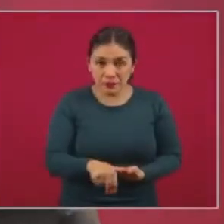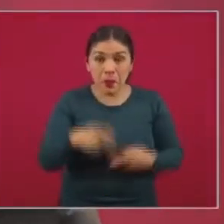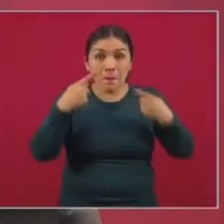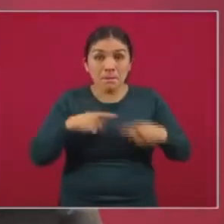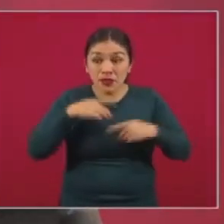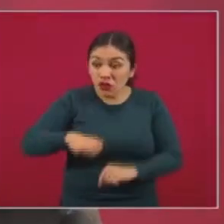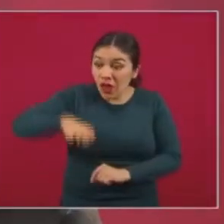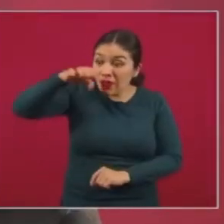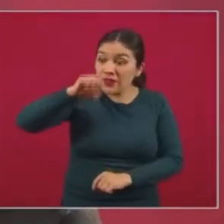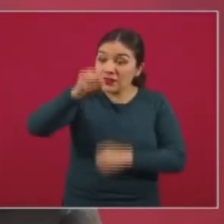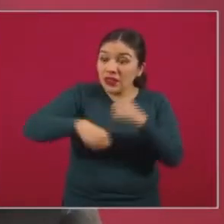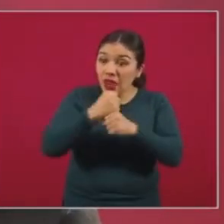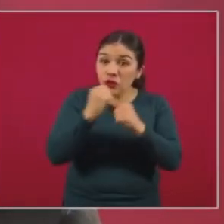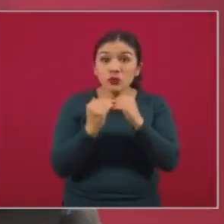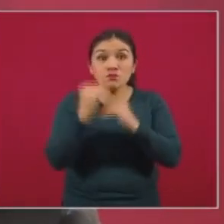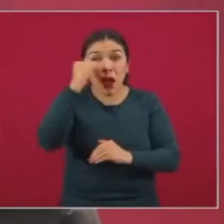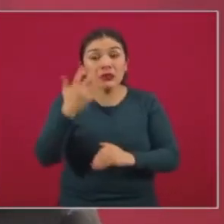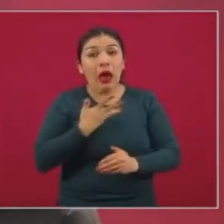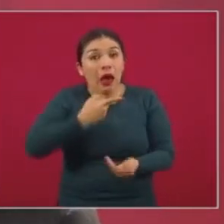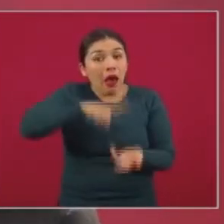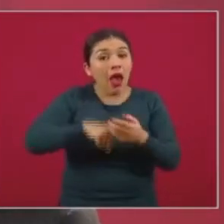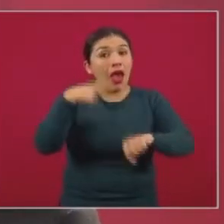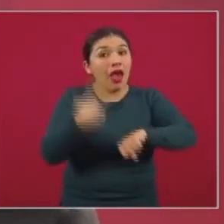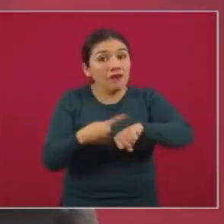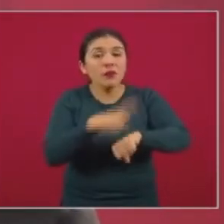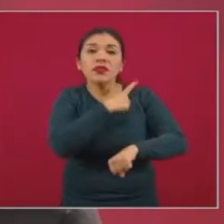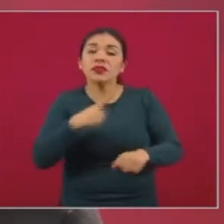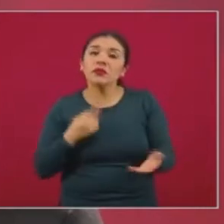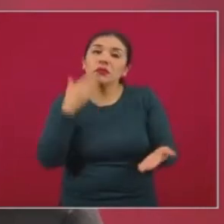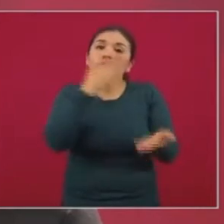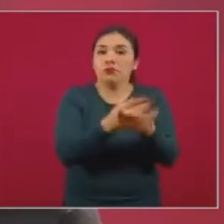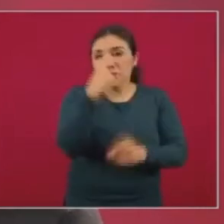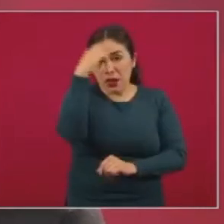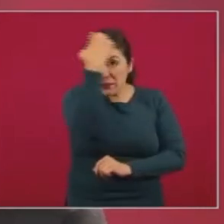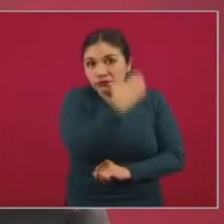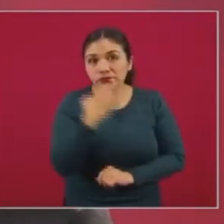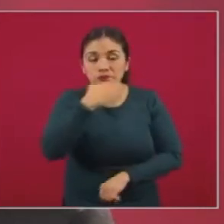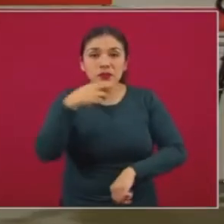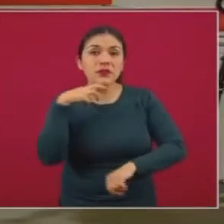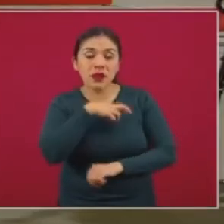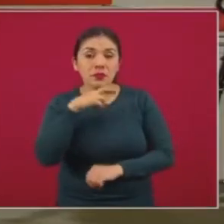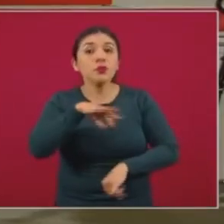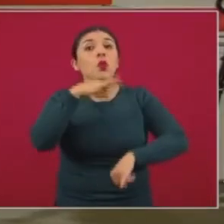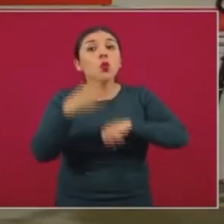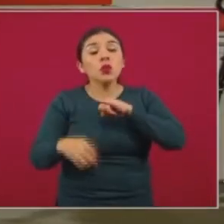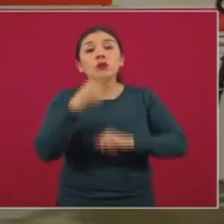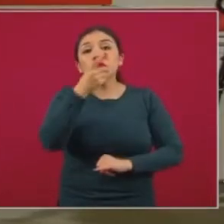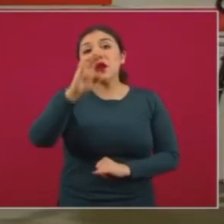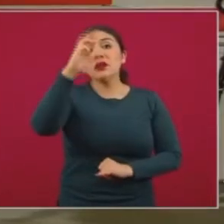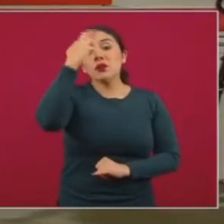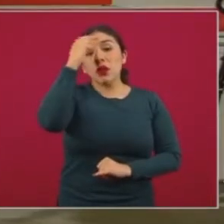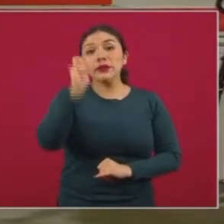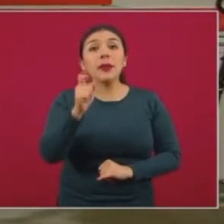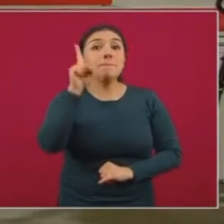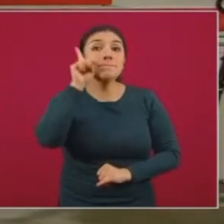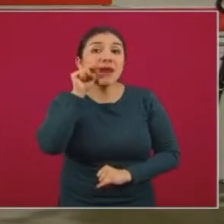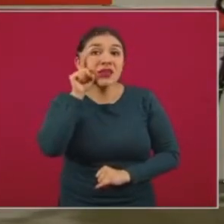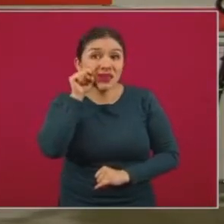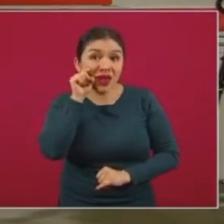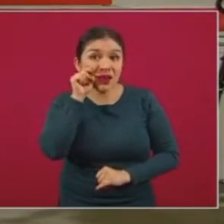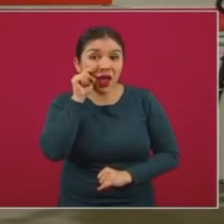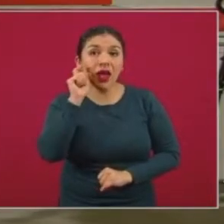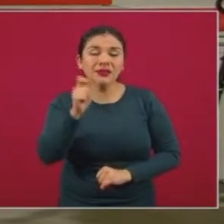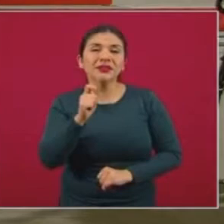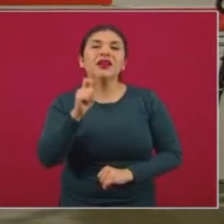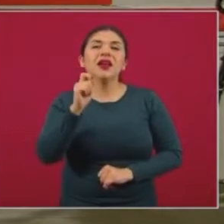Personas mayores de 60 o con enfermedades crónicas, acudir a valoración. Y por último, recordar que mañana es